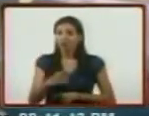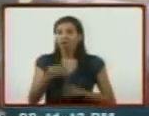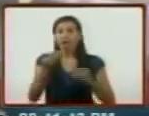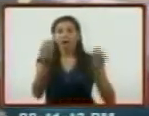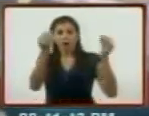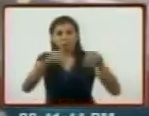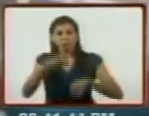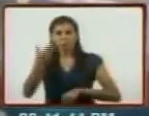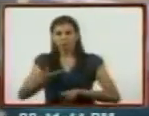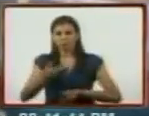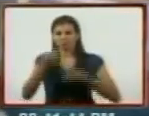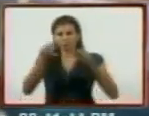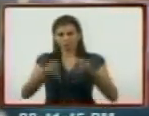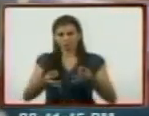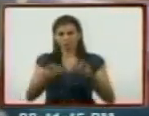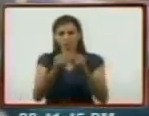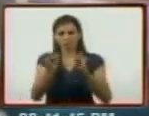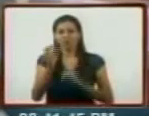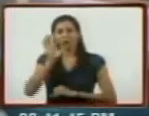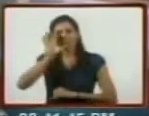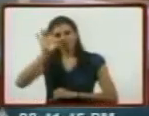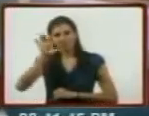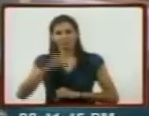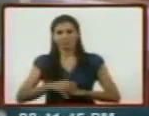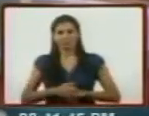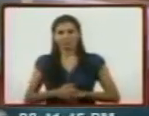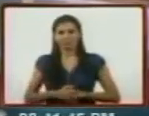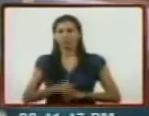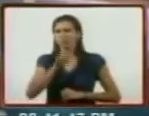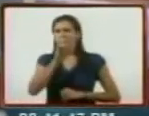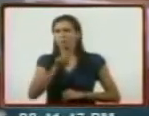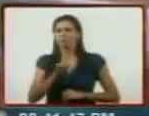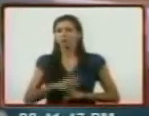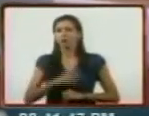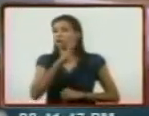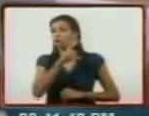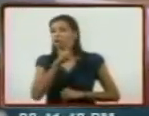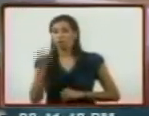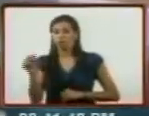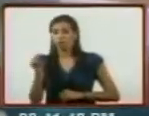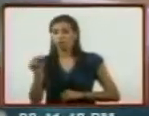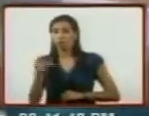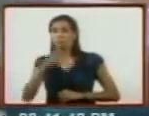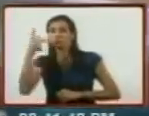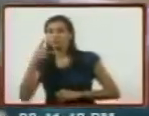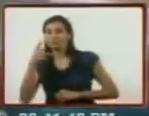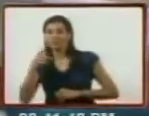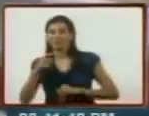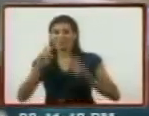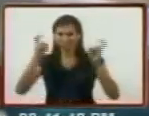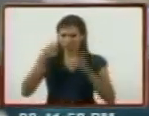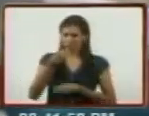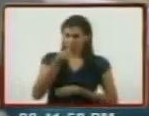para garantizar la soberanía alimentaria de nuestro país. Así es, uno de ellos, no politizar la producción económica, así fue manifestado por ambas partes. Amigos.